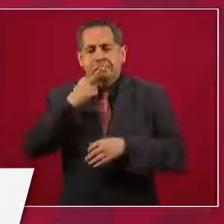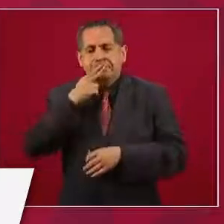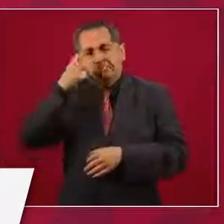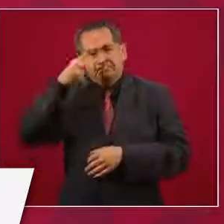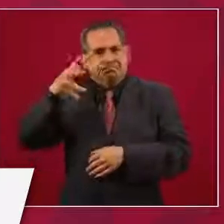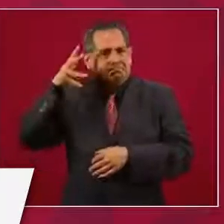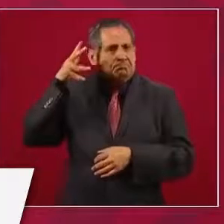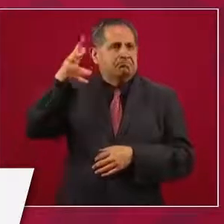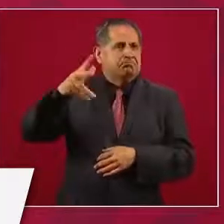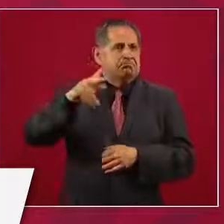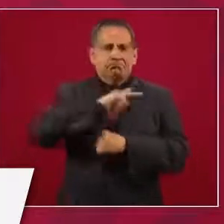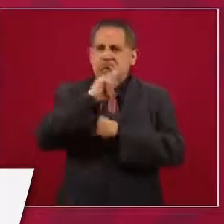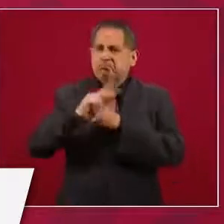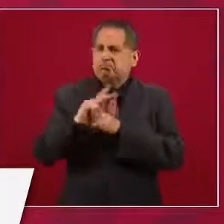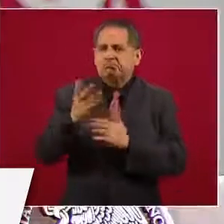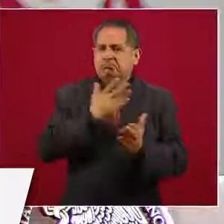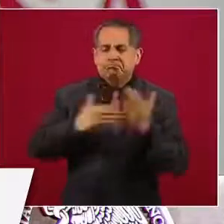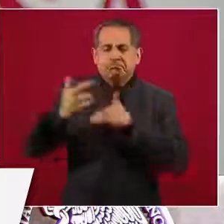el futuro de nuestro país.